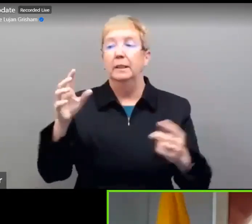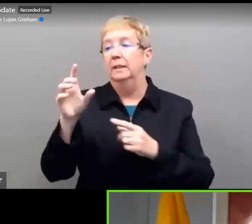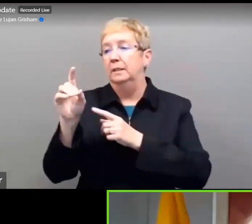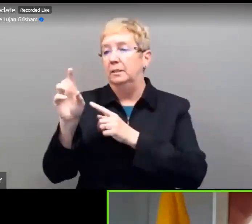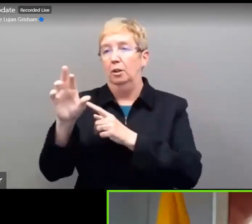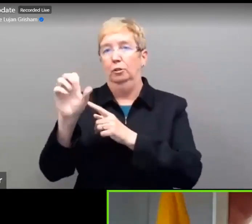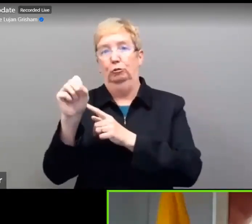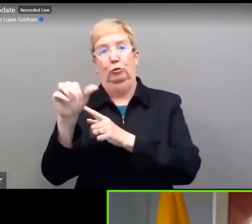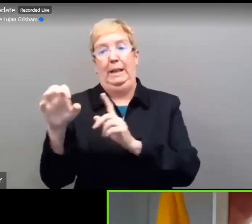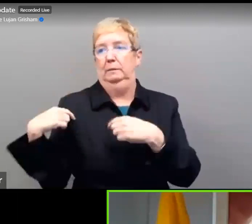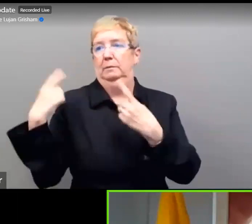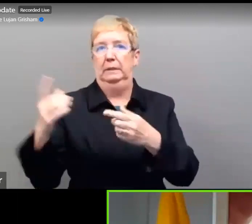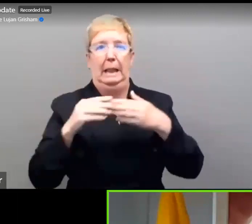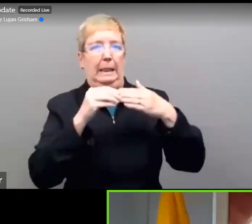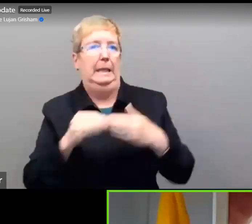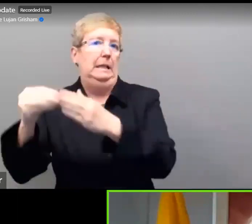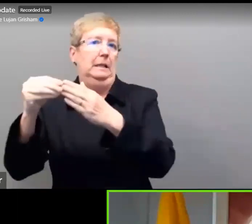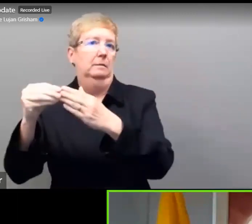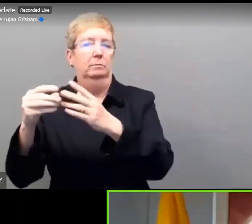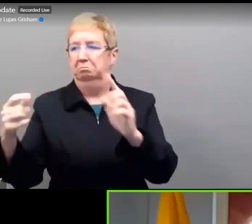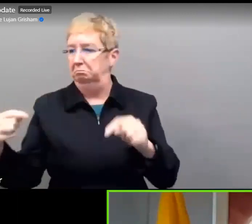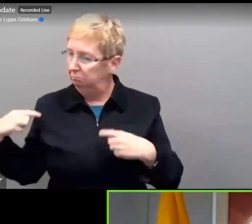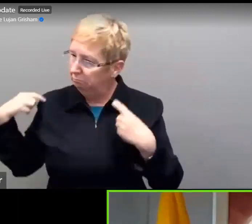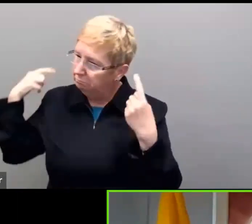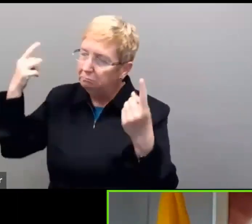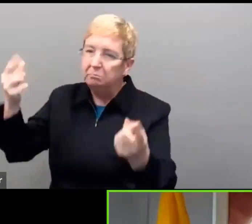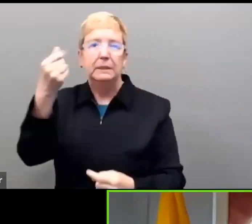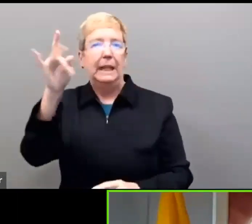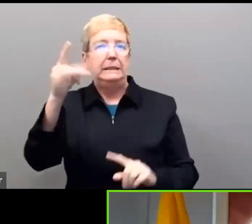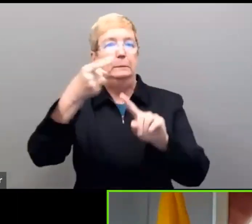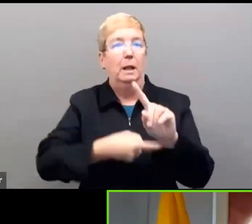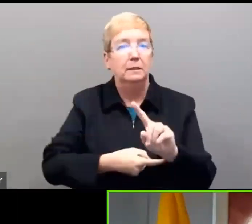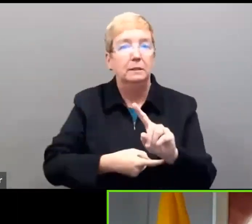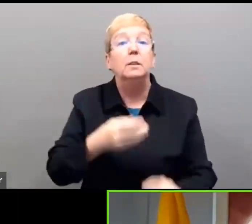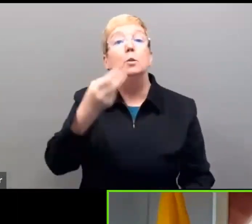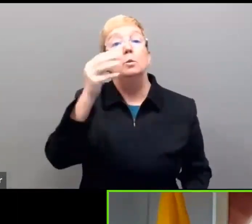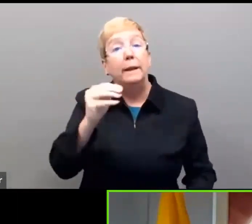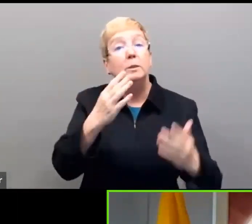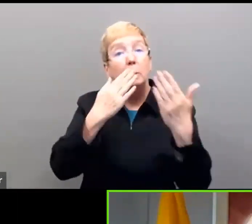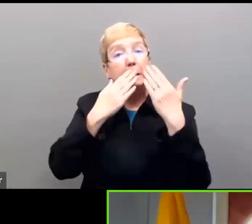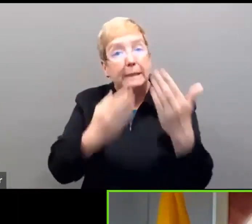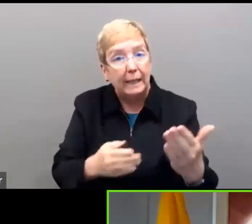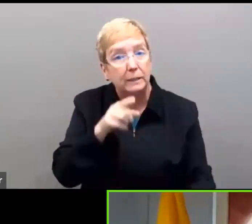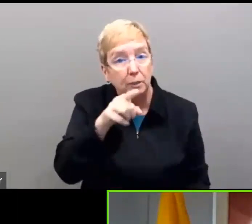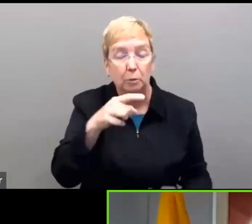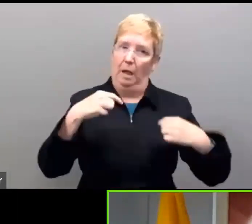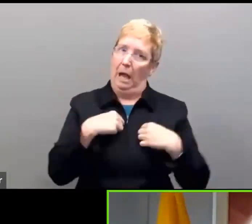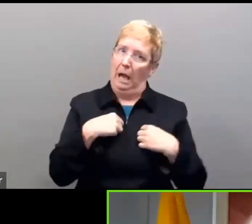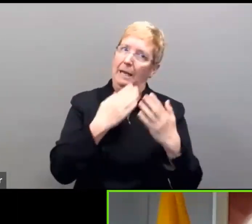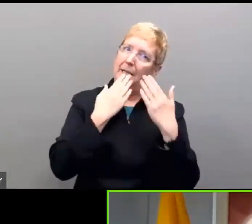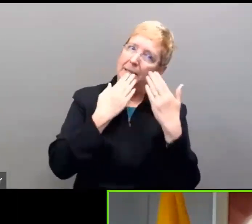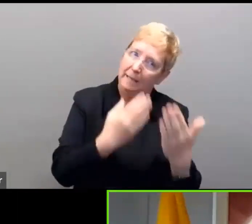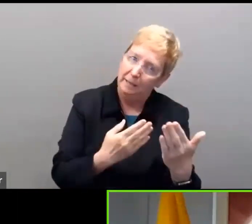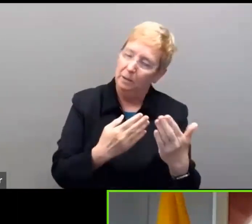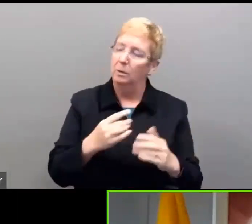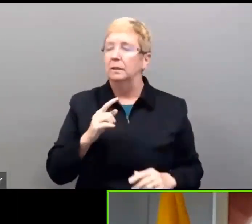los hacemos a menudo y el doctor Grace ha estado a cargo de estas actualizaciones. Nuevo México